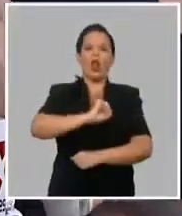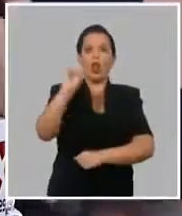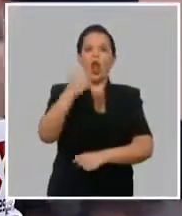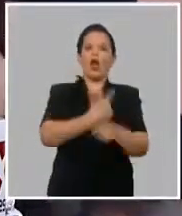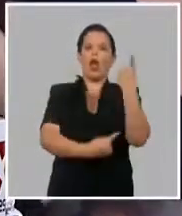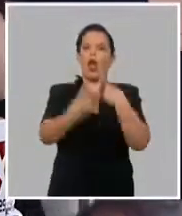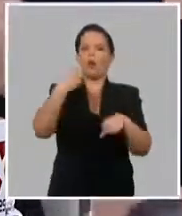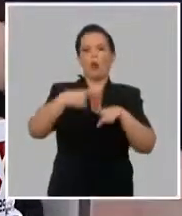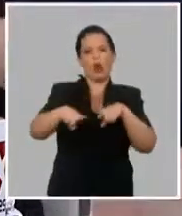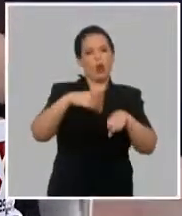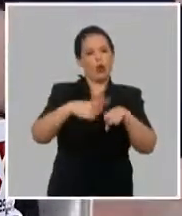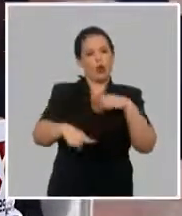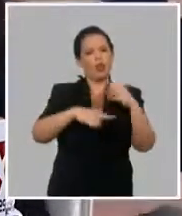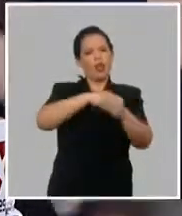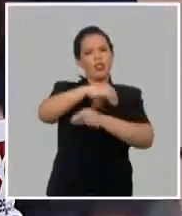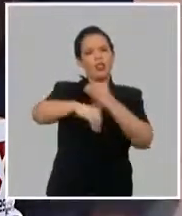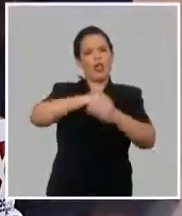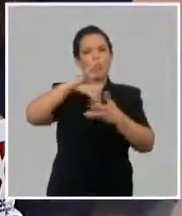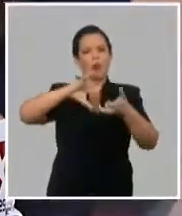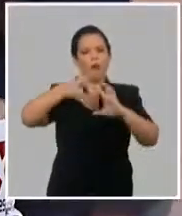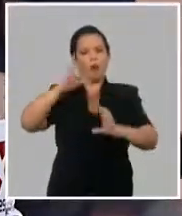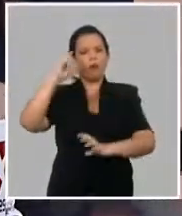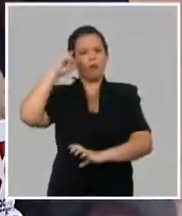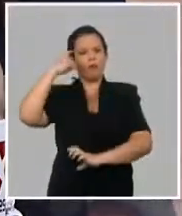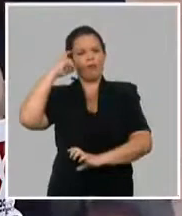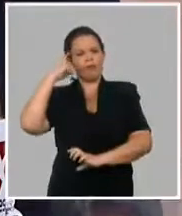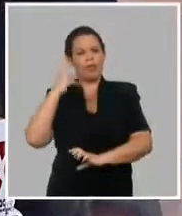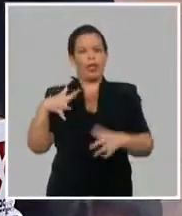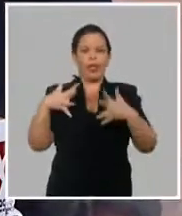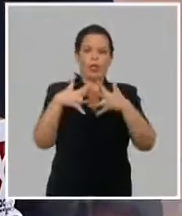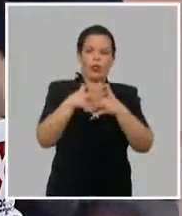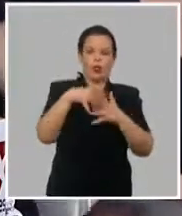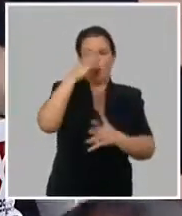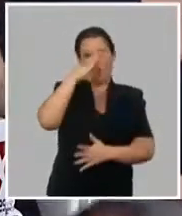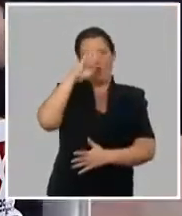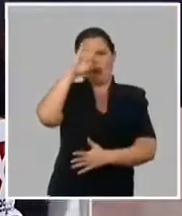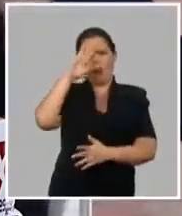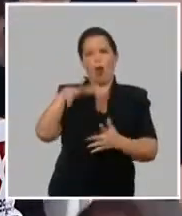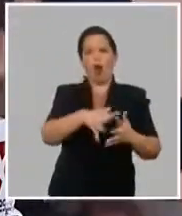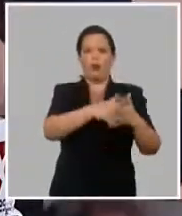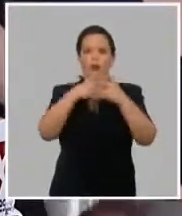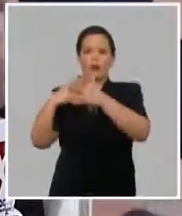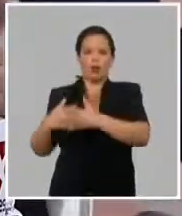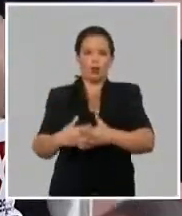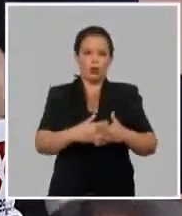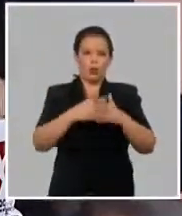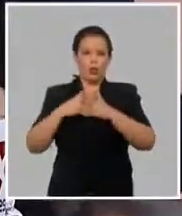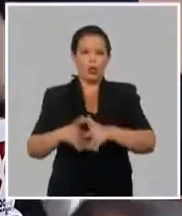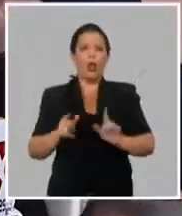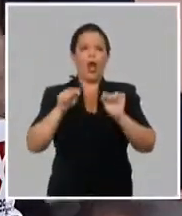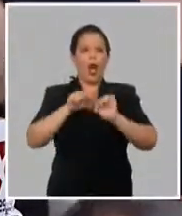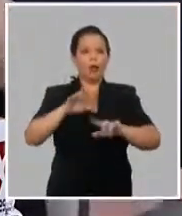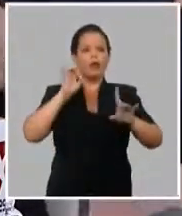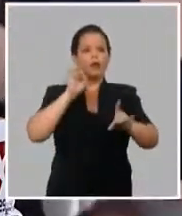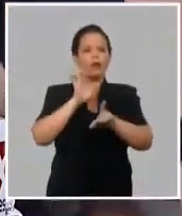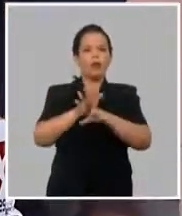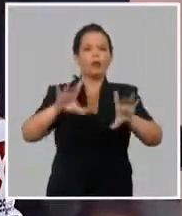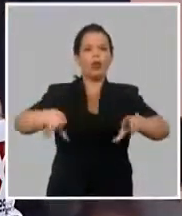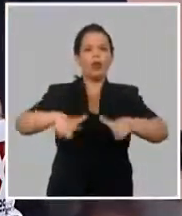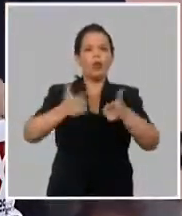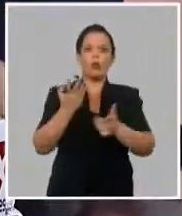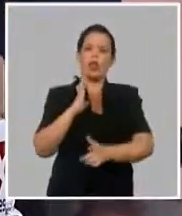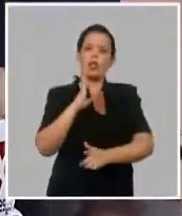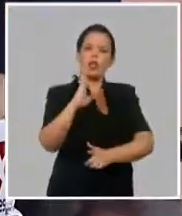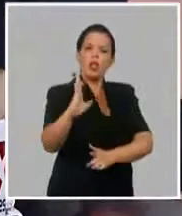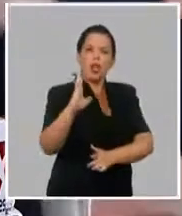cambia la directiva que había va históricamente la relación entre a cuba eeuu por un marco de respeto mutuo y de trabajo